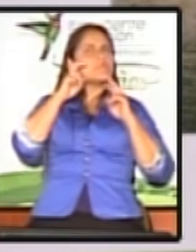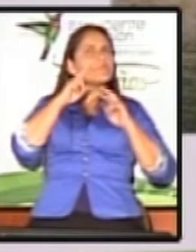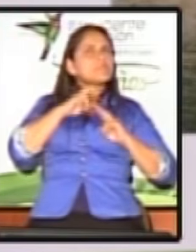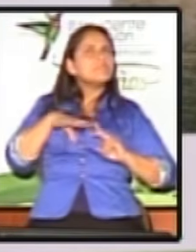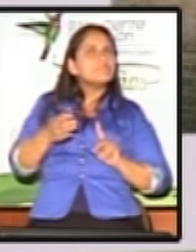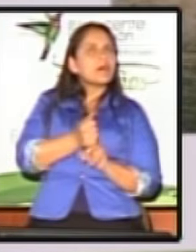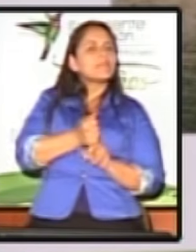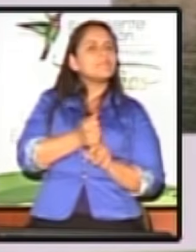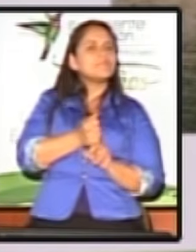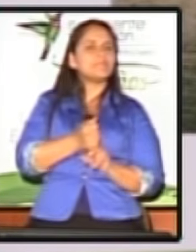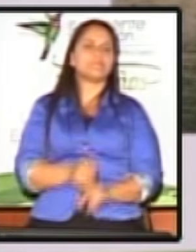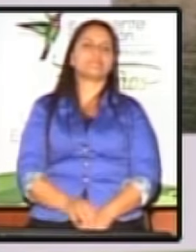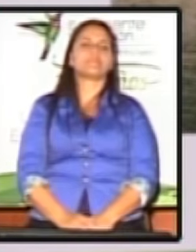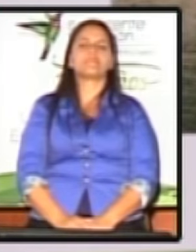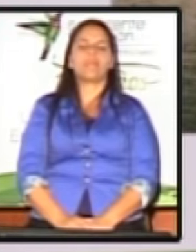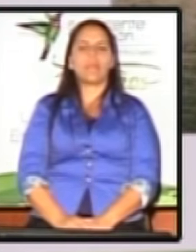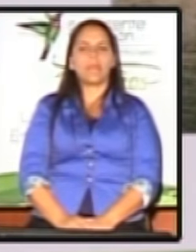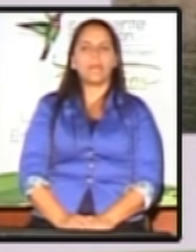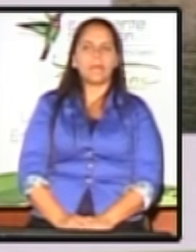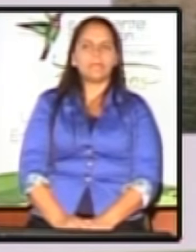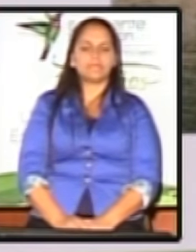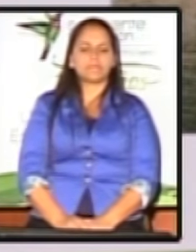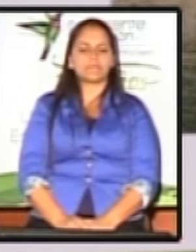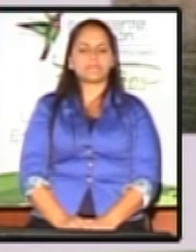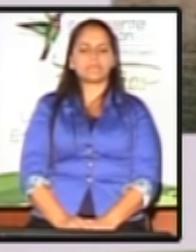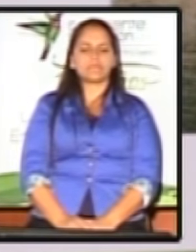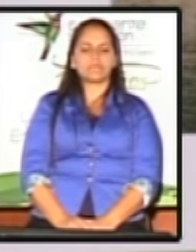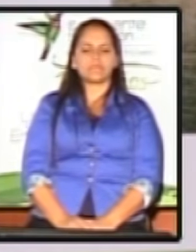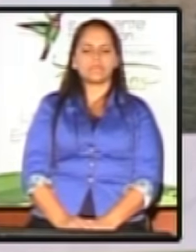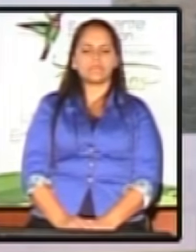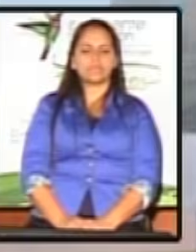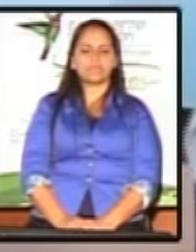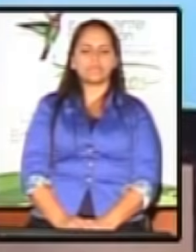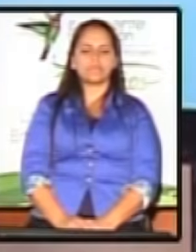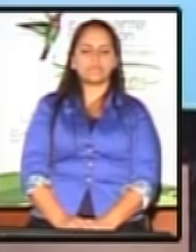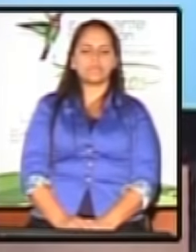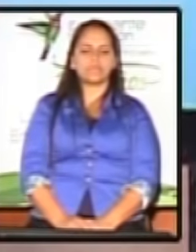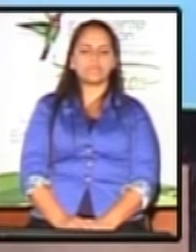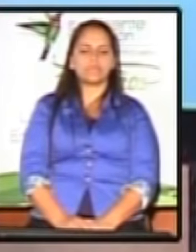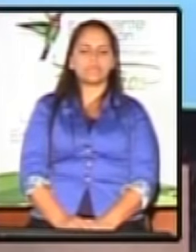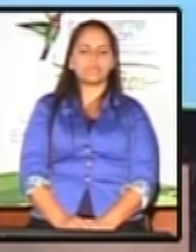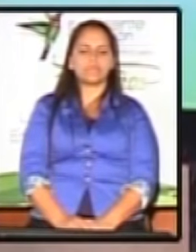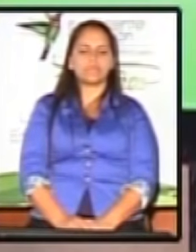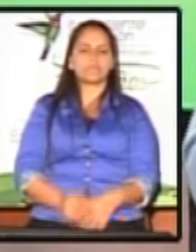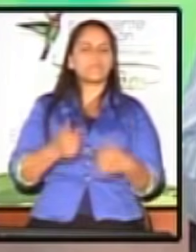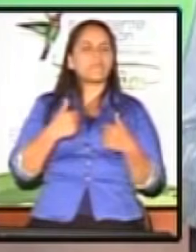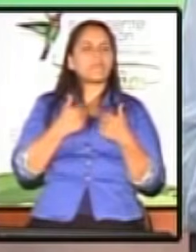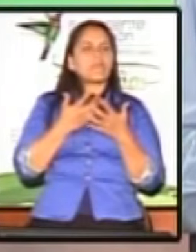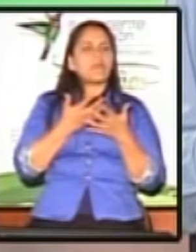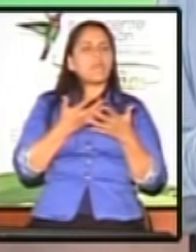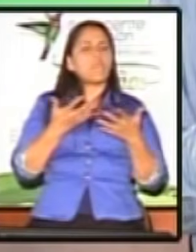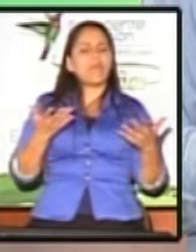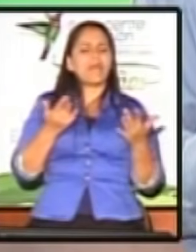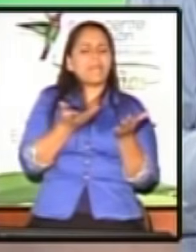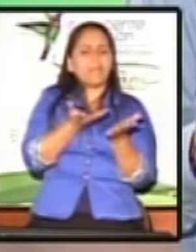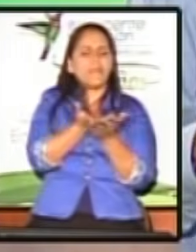reto, porque el cuidado al final, pueden haber muchos libros y pueden haber muchas